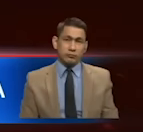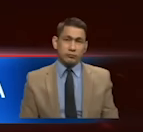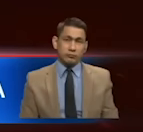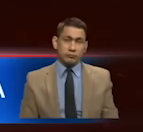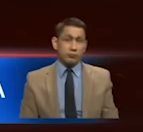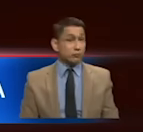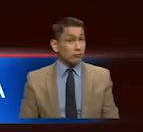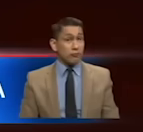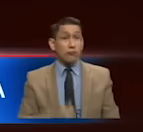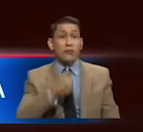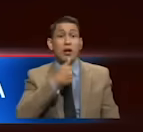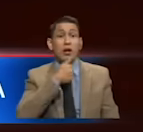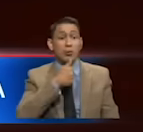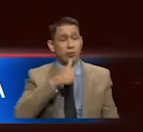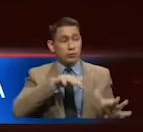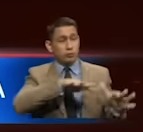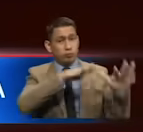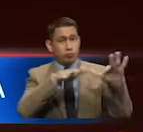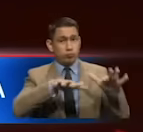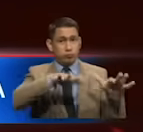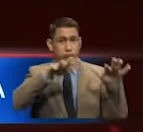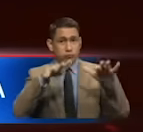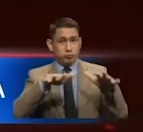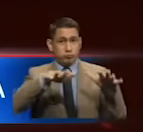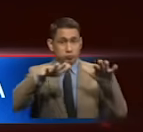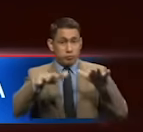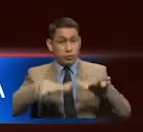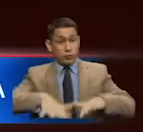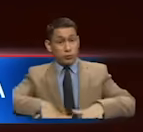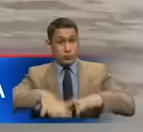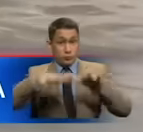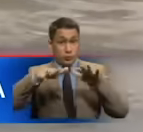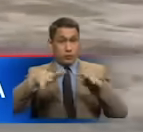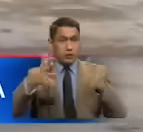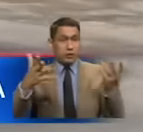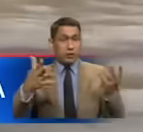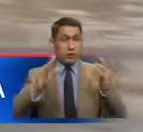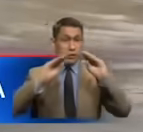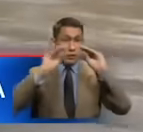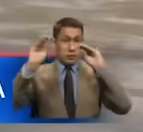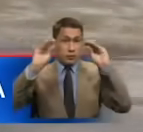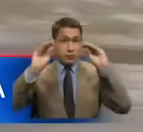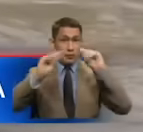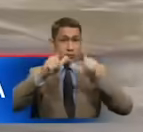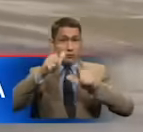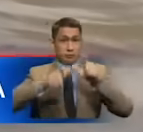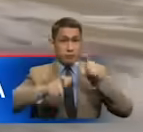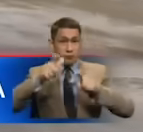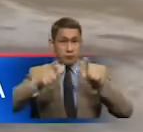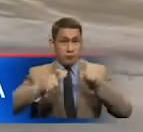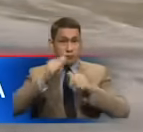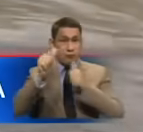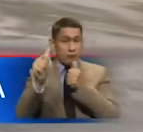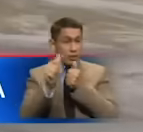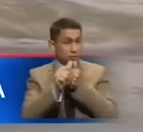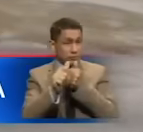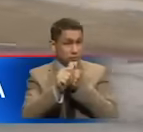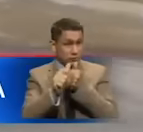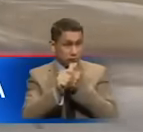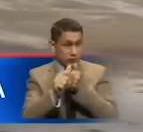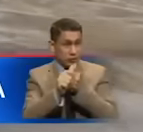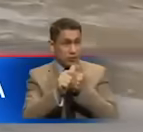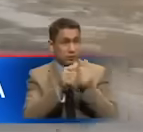río Teaune y se le alerta a todos los moradores de las parroquias Taviazo,